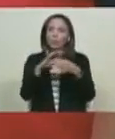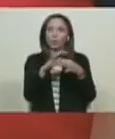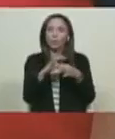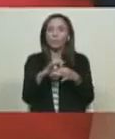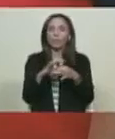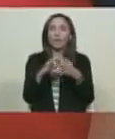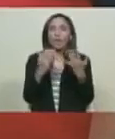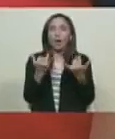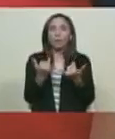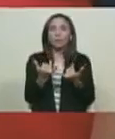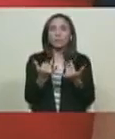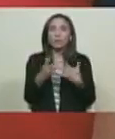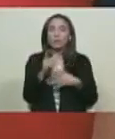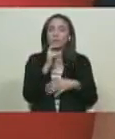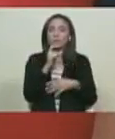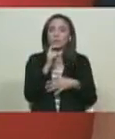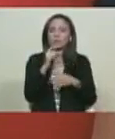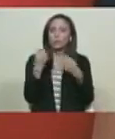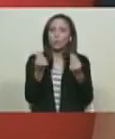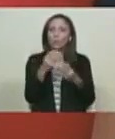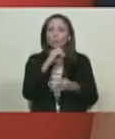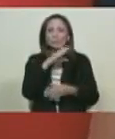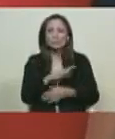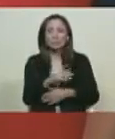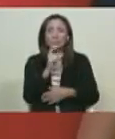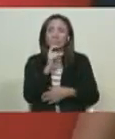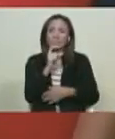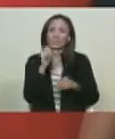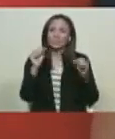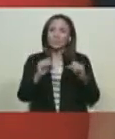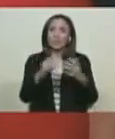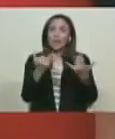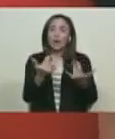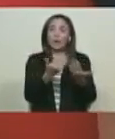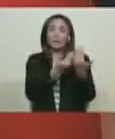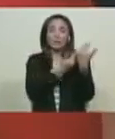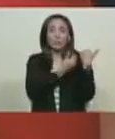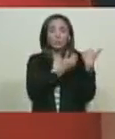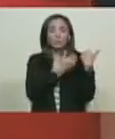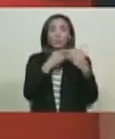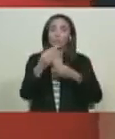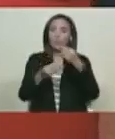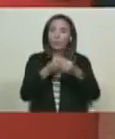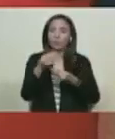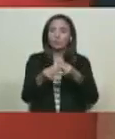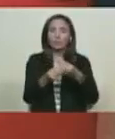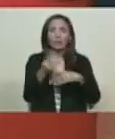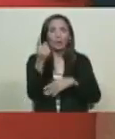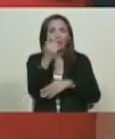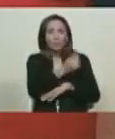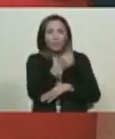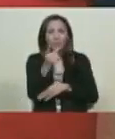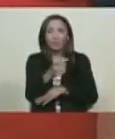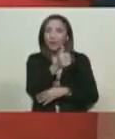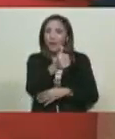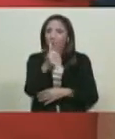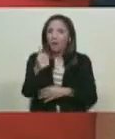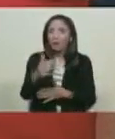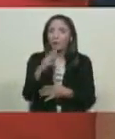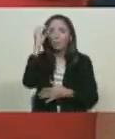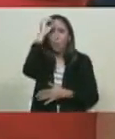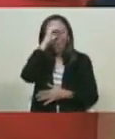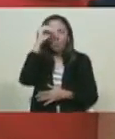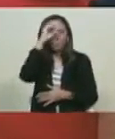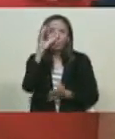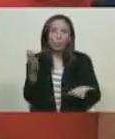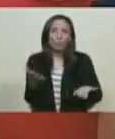nuevo trance histórico. Es momento de asumir posiciones. Debemos tomar opciones entre la indignidad